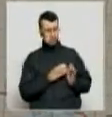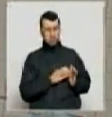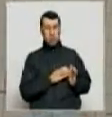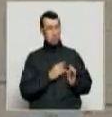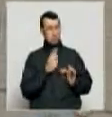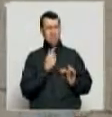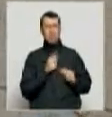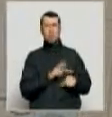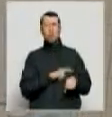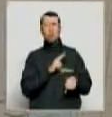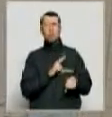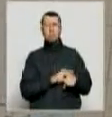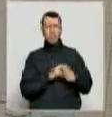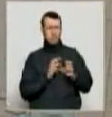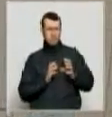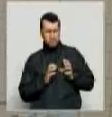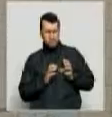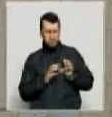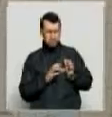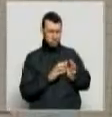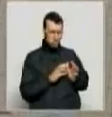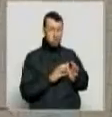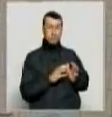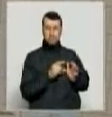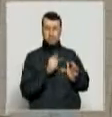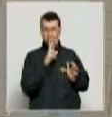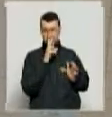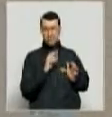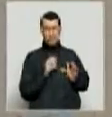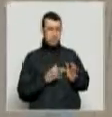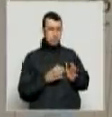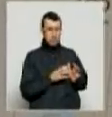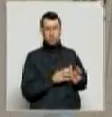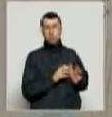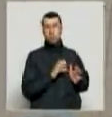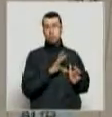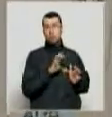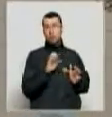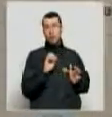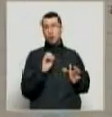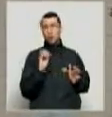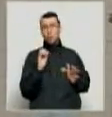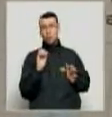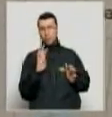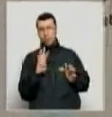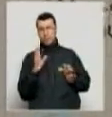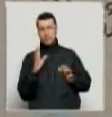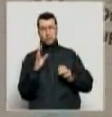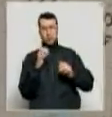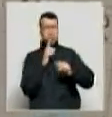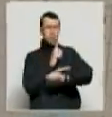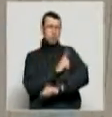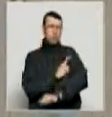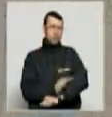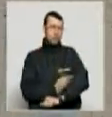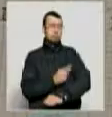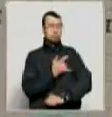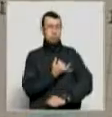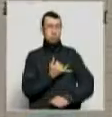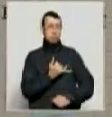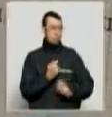corazón esté con un eje más que todo hacia la izquierda, entre los 90 y los 45 grados. Eso quiere decir que su corazón en ese aspecto está